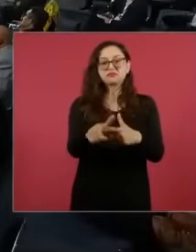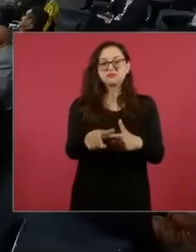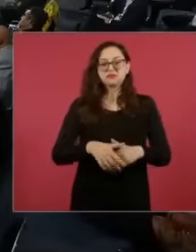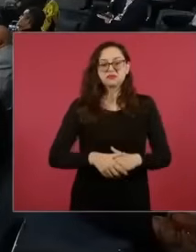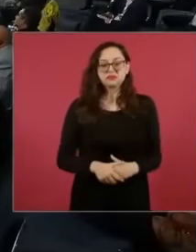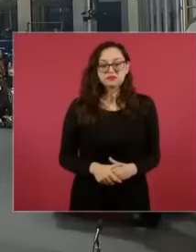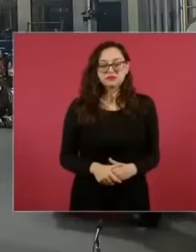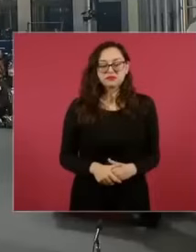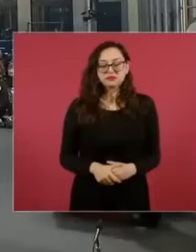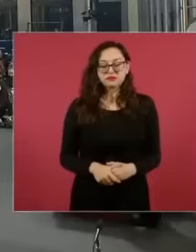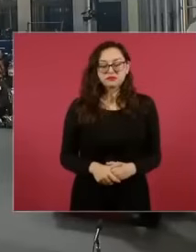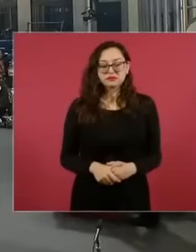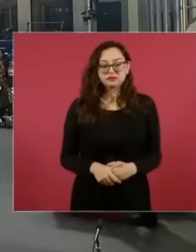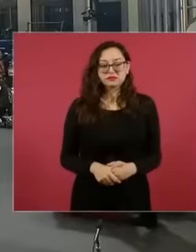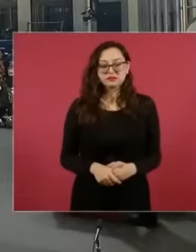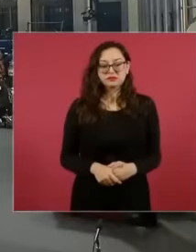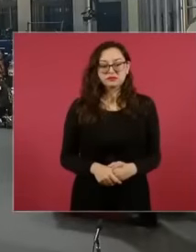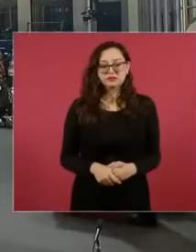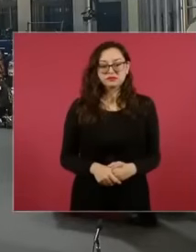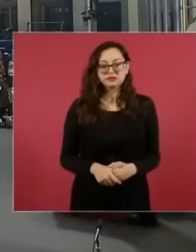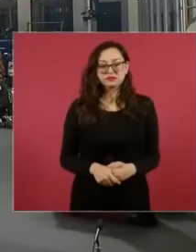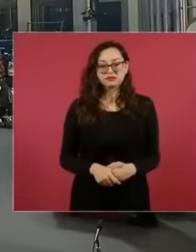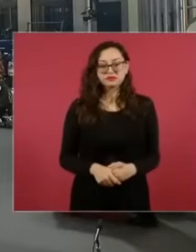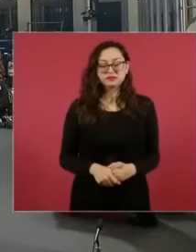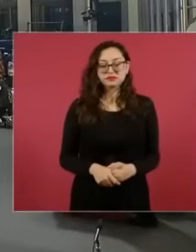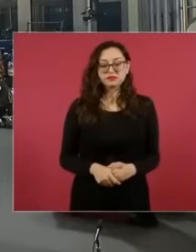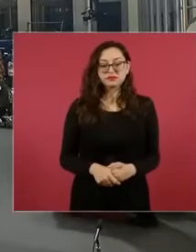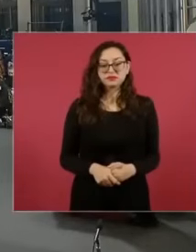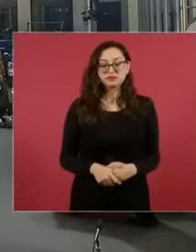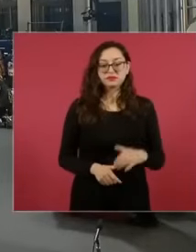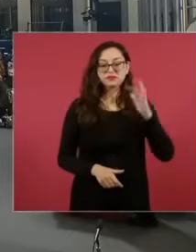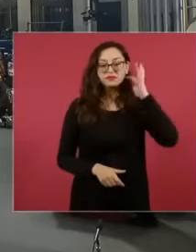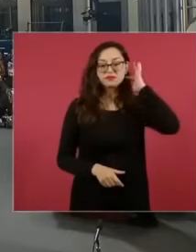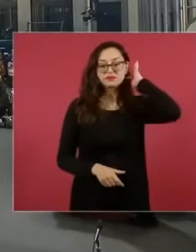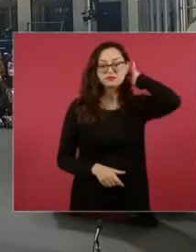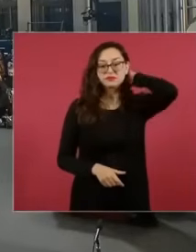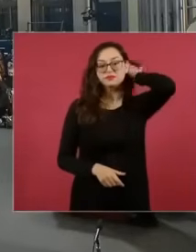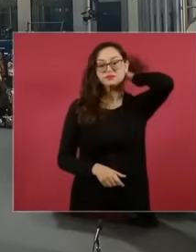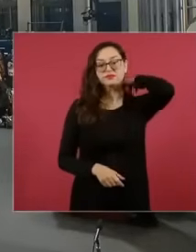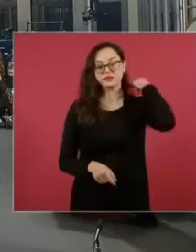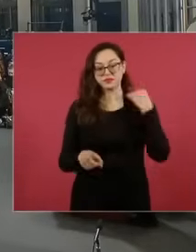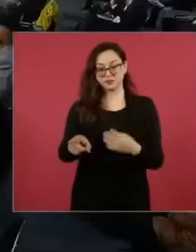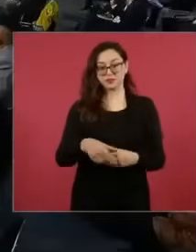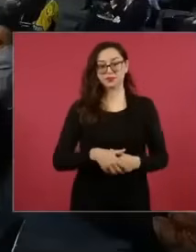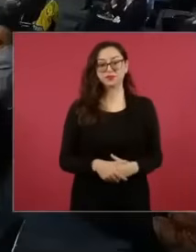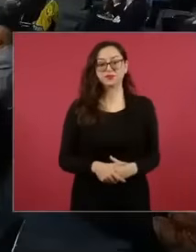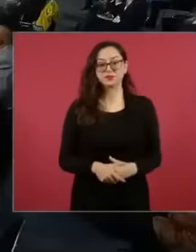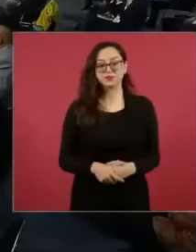Vámonos riendo y nos vemos en un rato más con Víctor Corral, que ya voy a llorar.